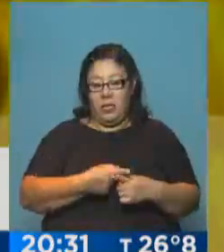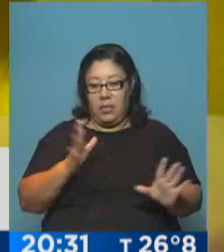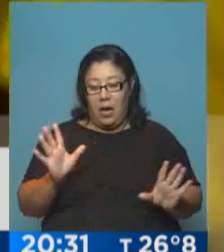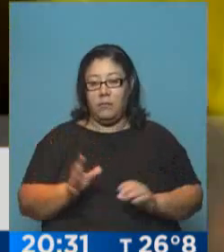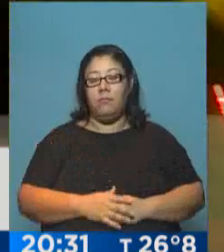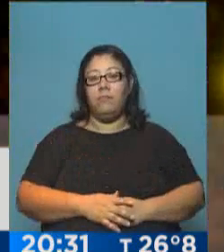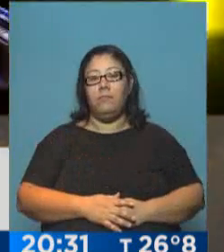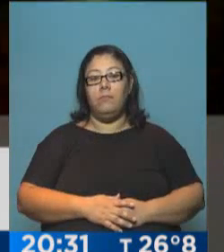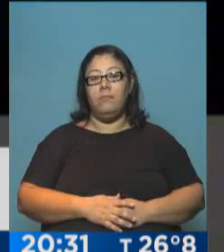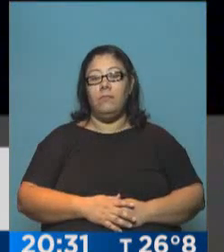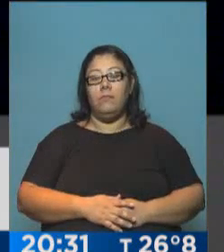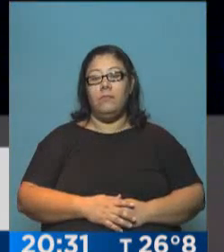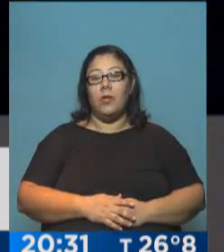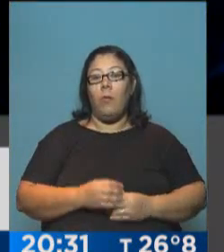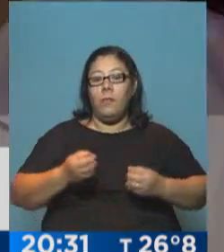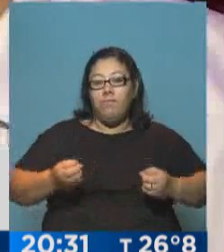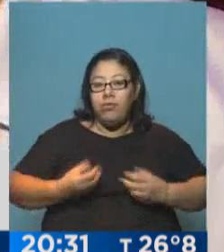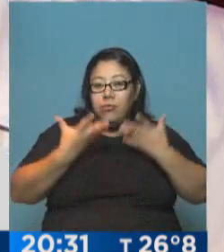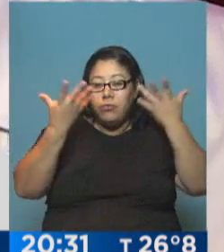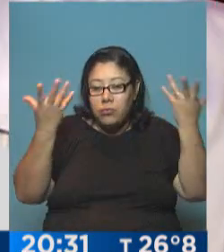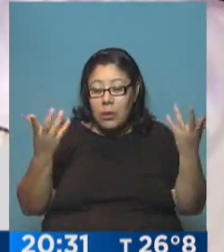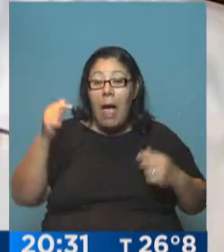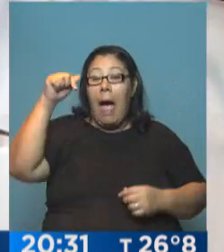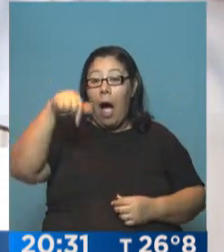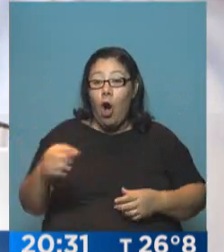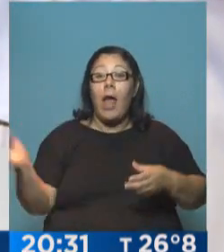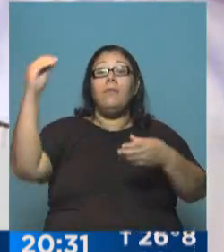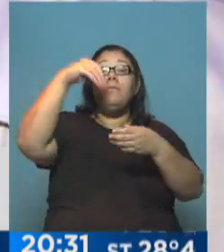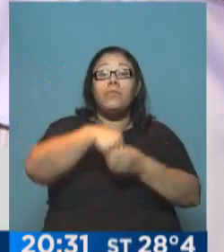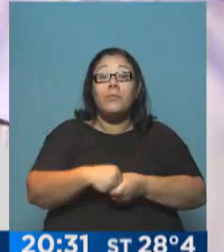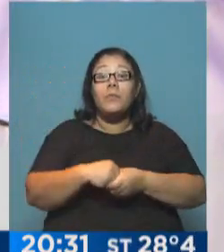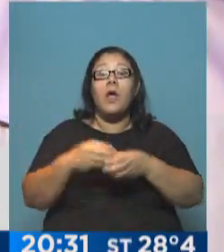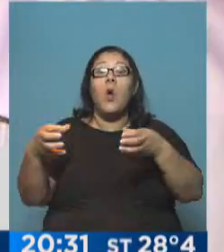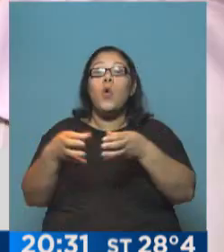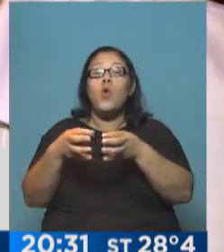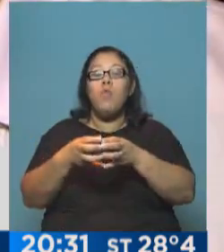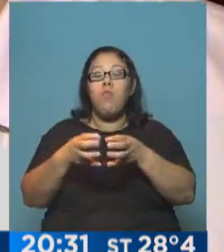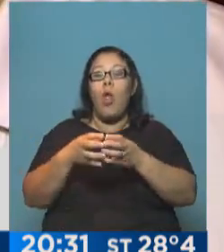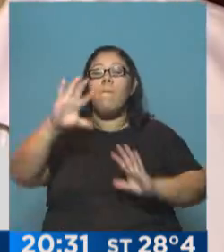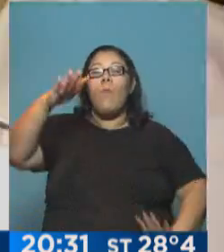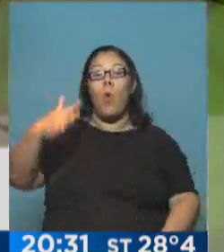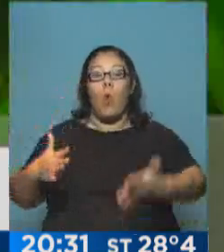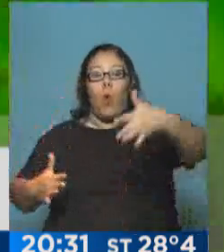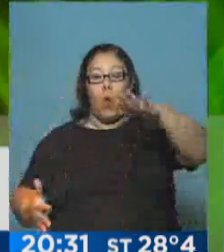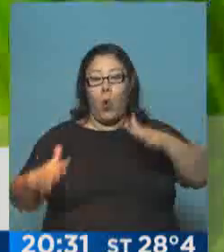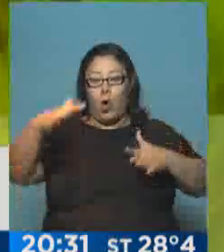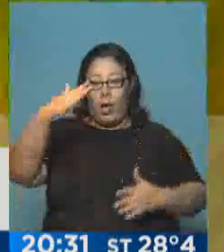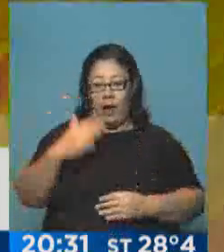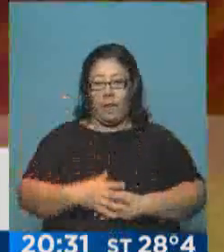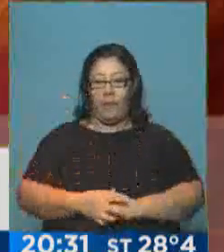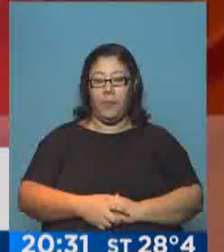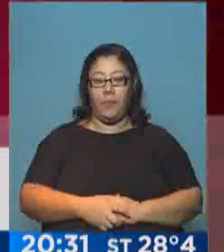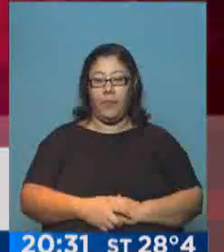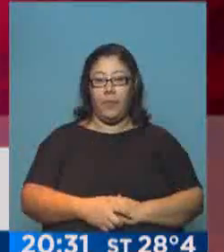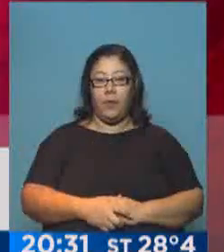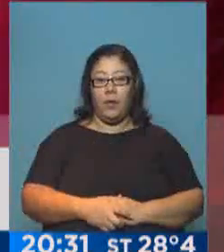liberación. Y ahora sumado el complemento que tiene la murga, los amantes de la boca tocando acá con